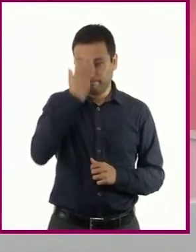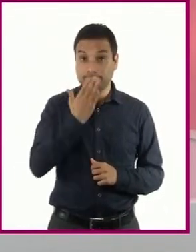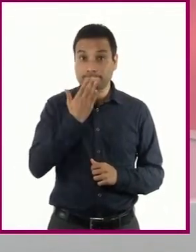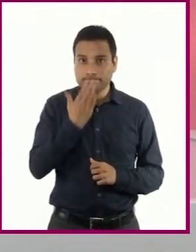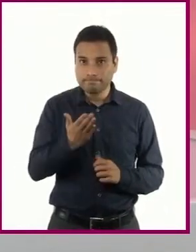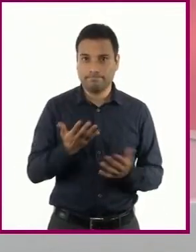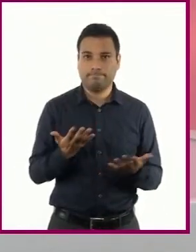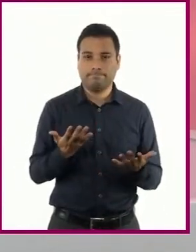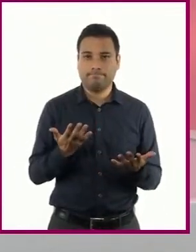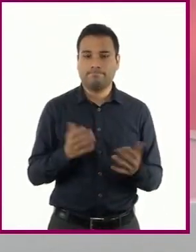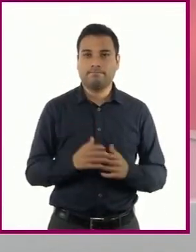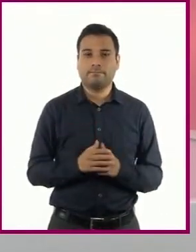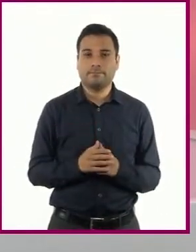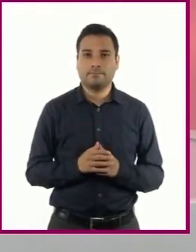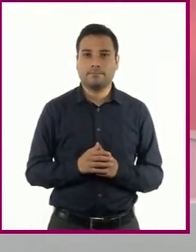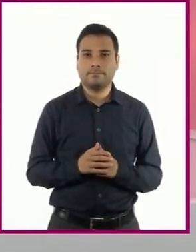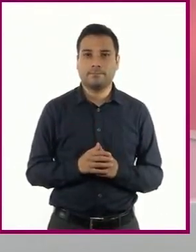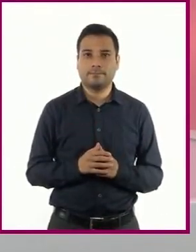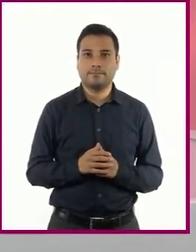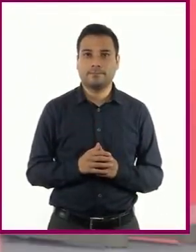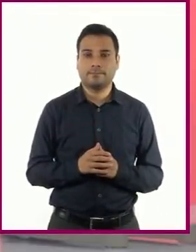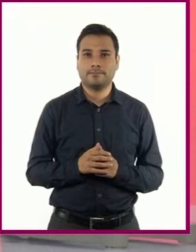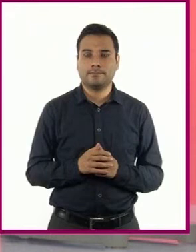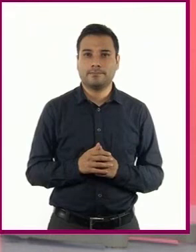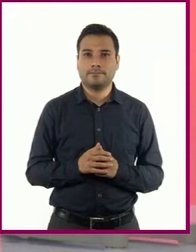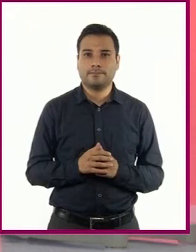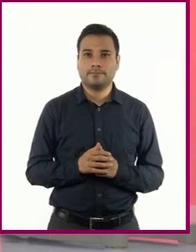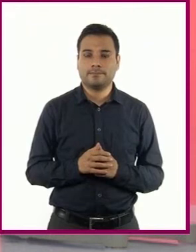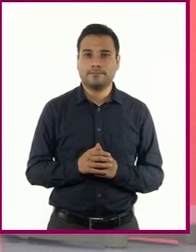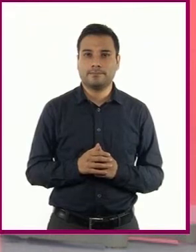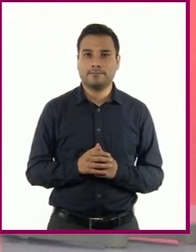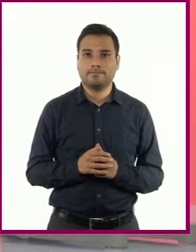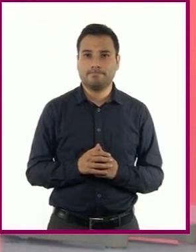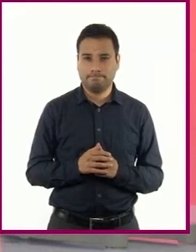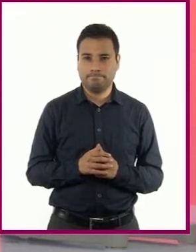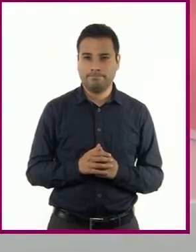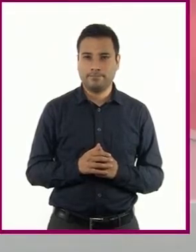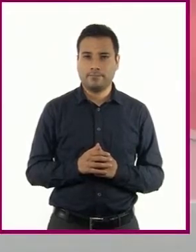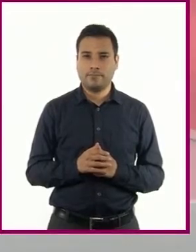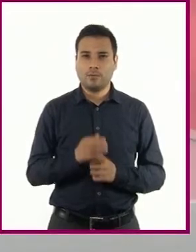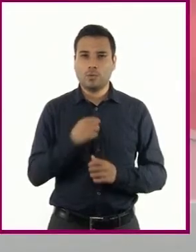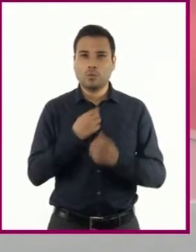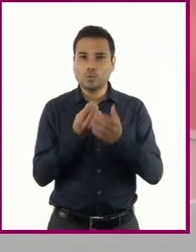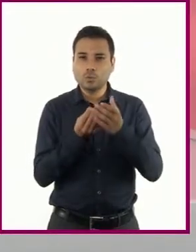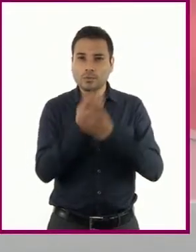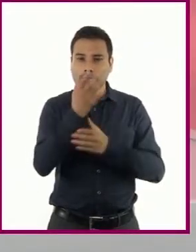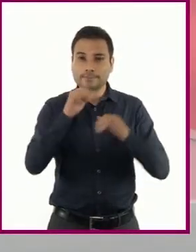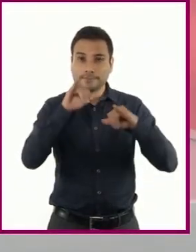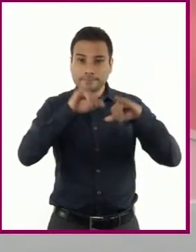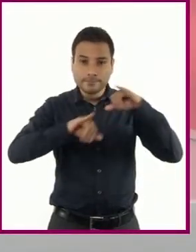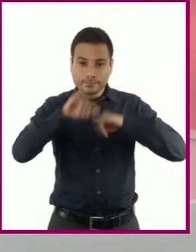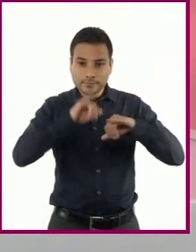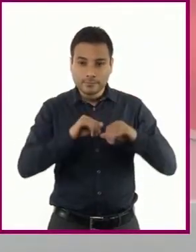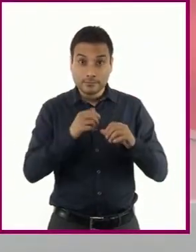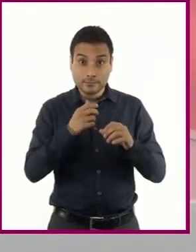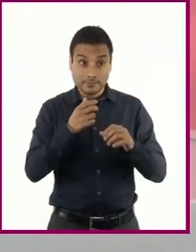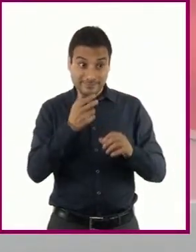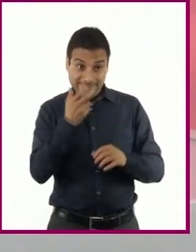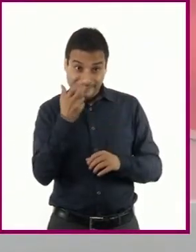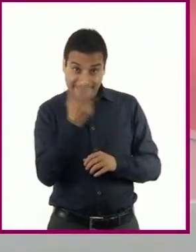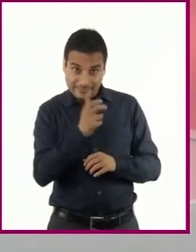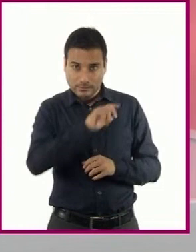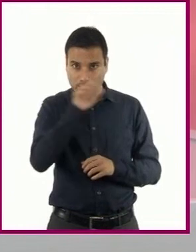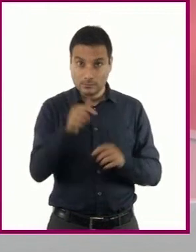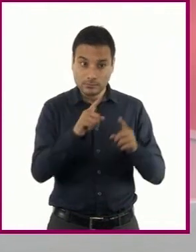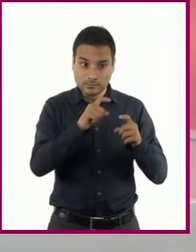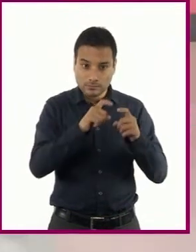que podamos reportar una concentración de un compuesto que sea capaz de producir un incremento en la sobrevida de este animal